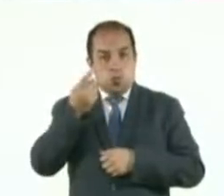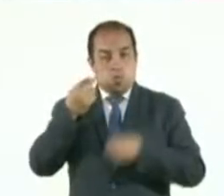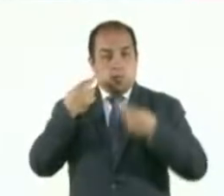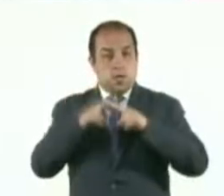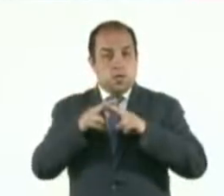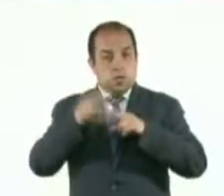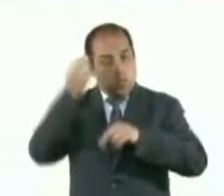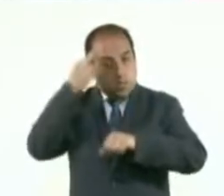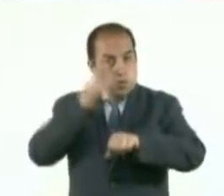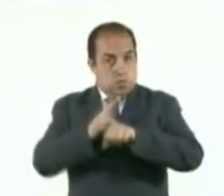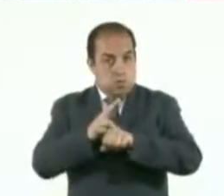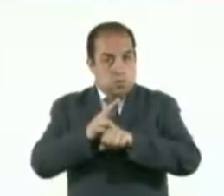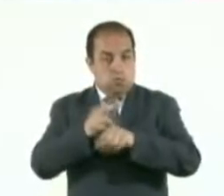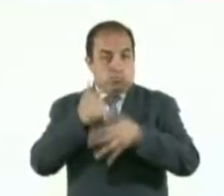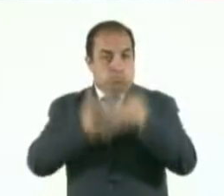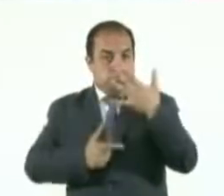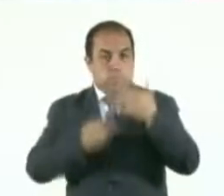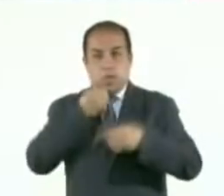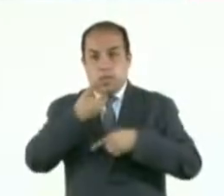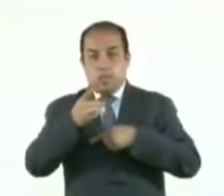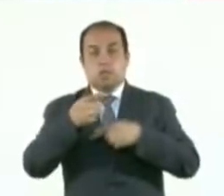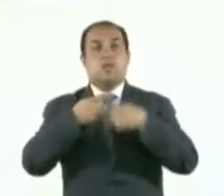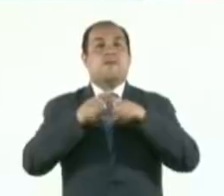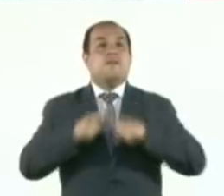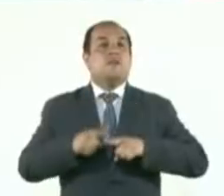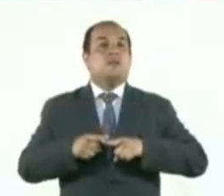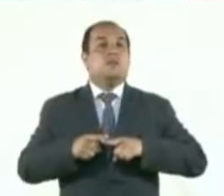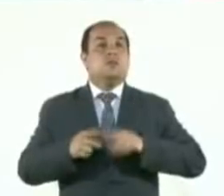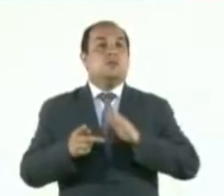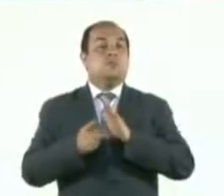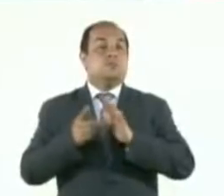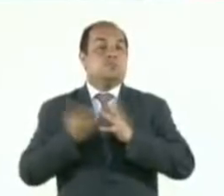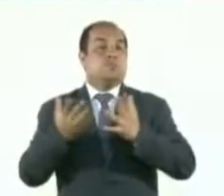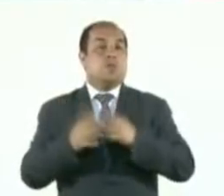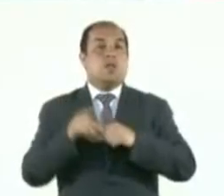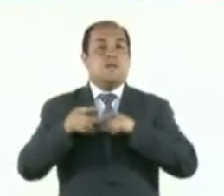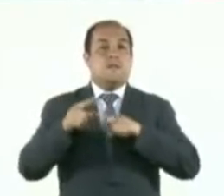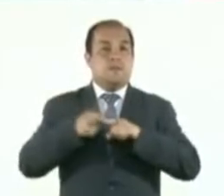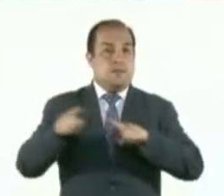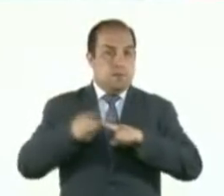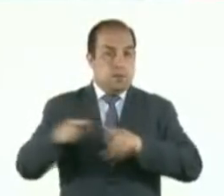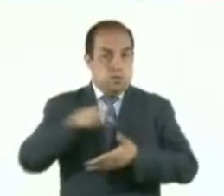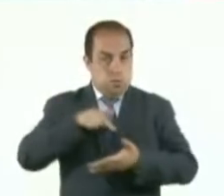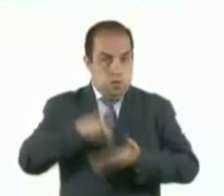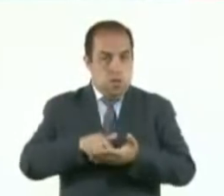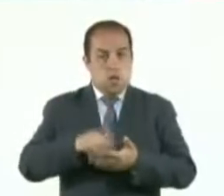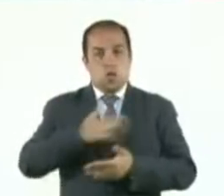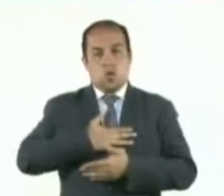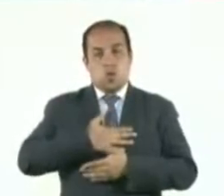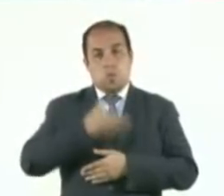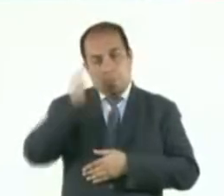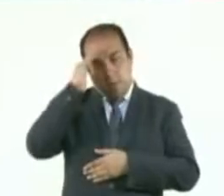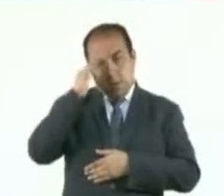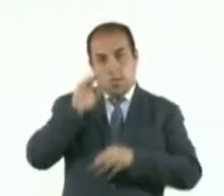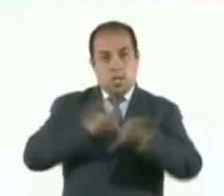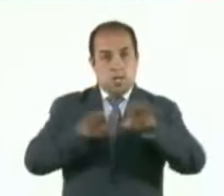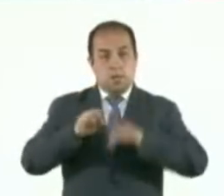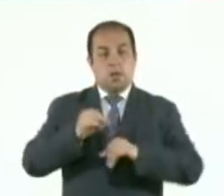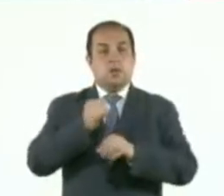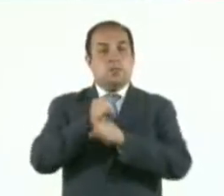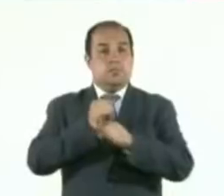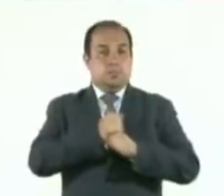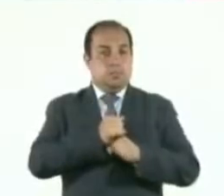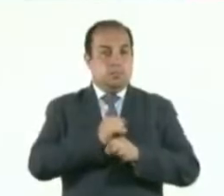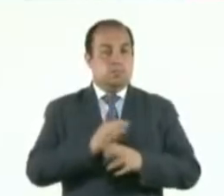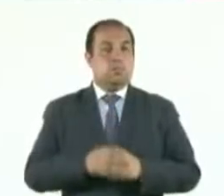dicho en muchas ocasiones en diversos foros a mí me parece que el trabajo de investigación a través